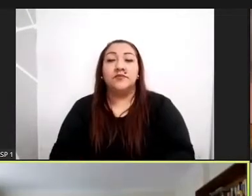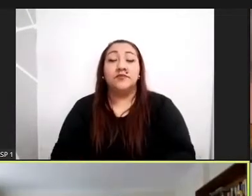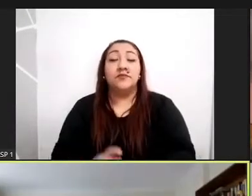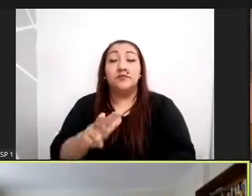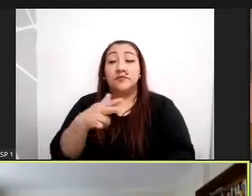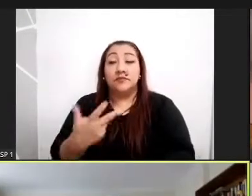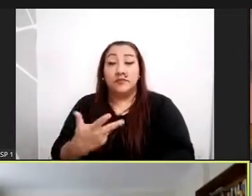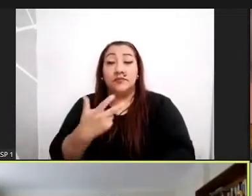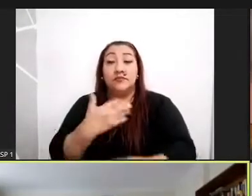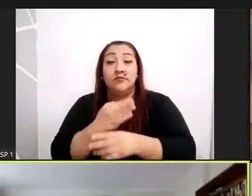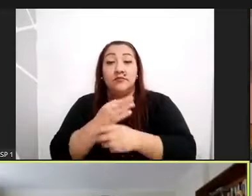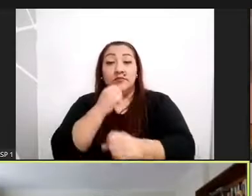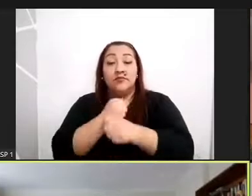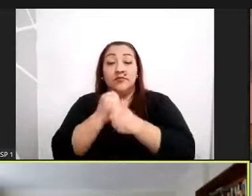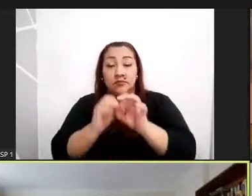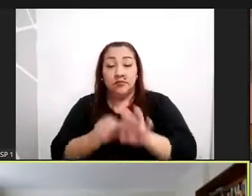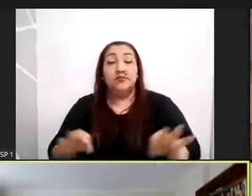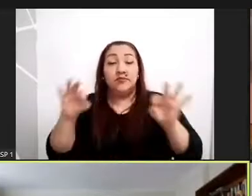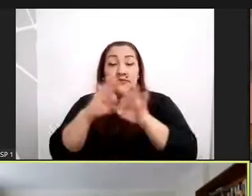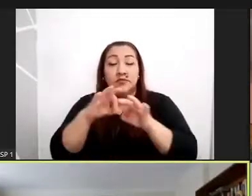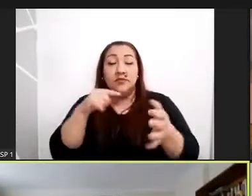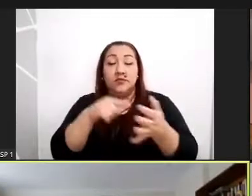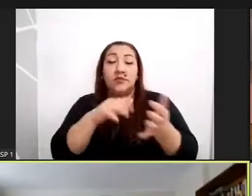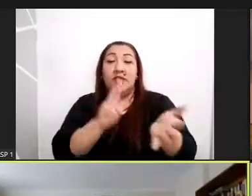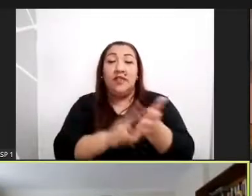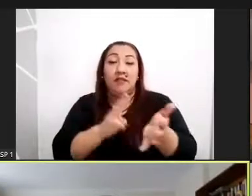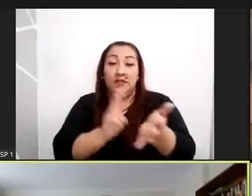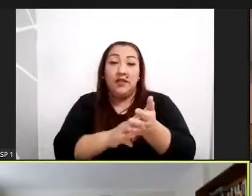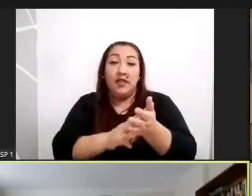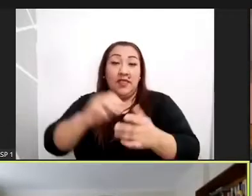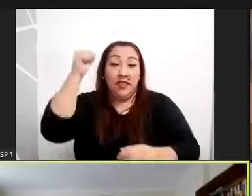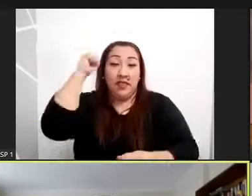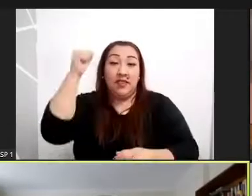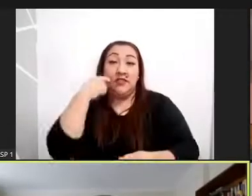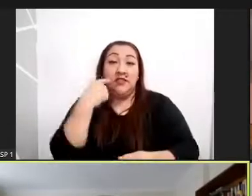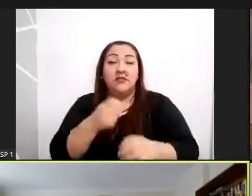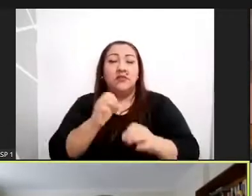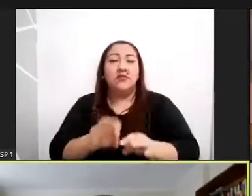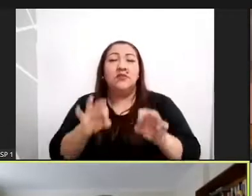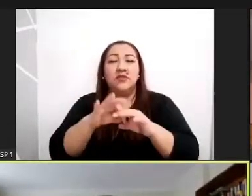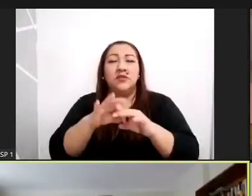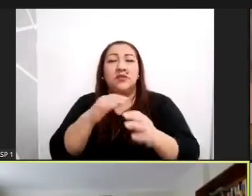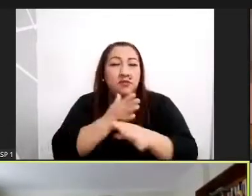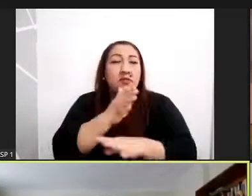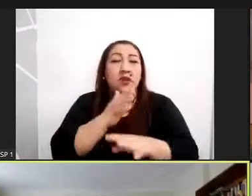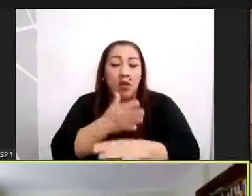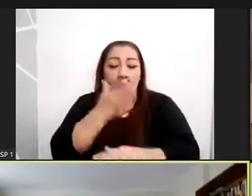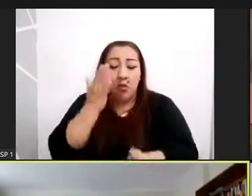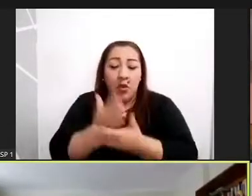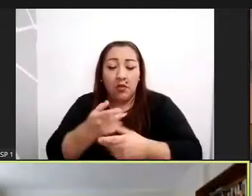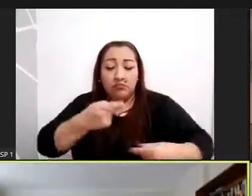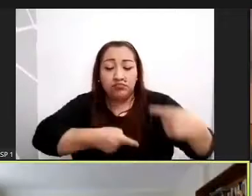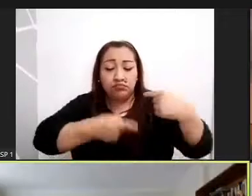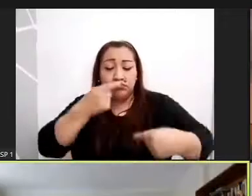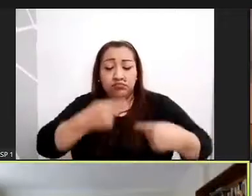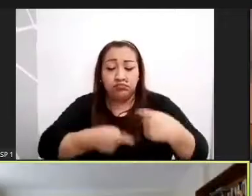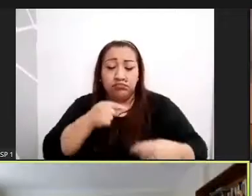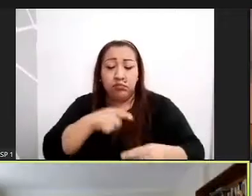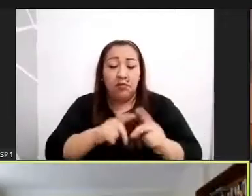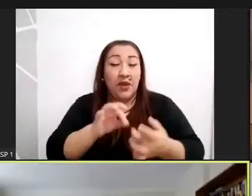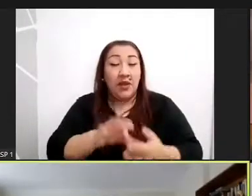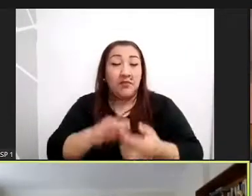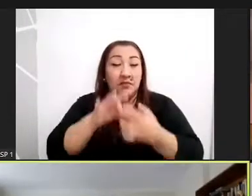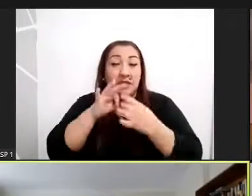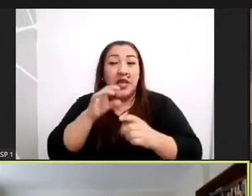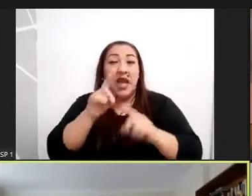línea de trabajo fundamental de la Defensoría en defensa de derechos ha sido su intervención en los conflictos sociales, y especialmente